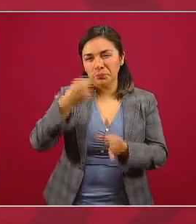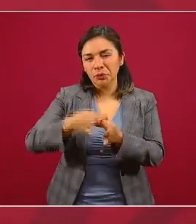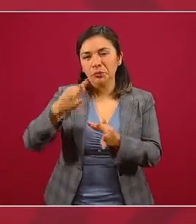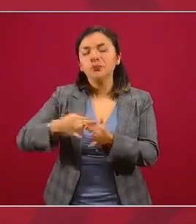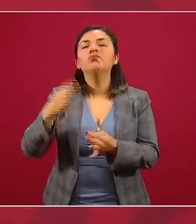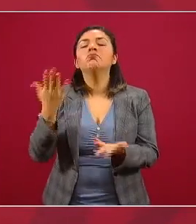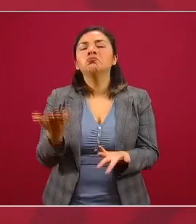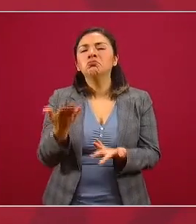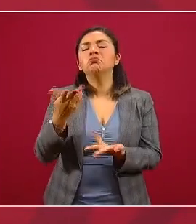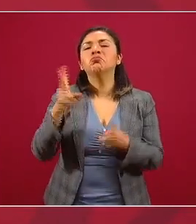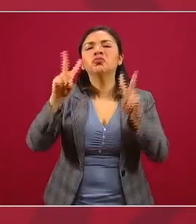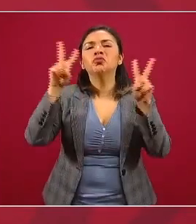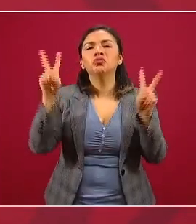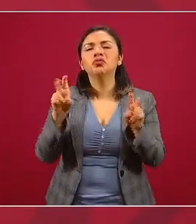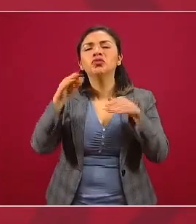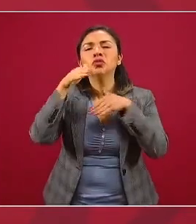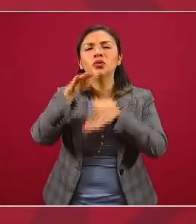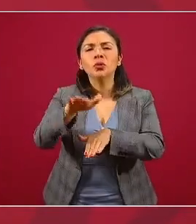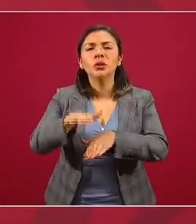acerca de